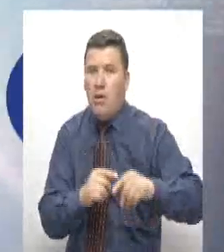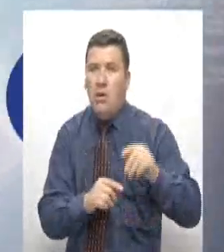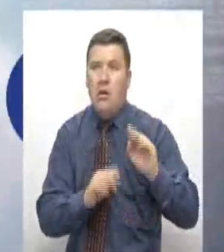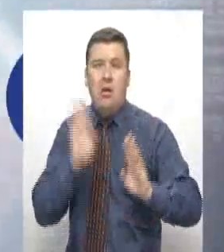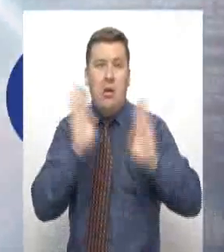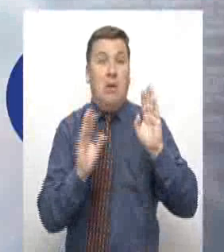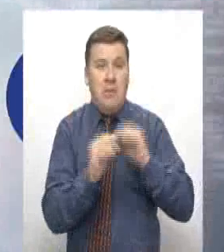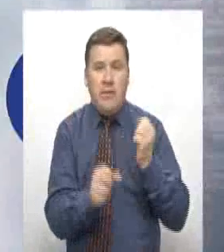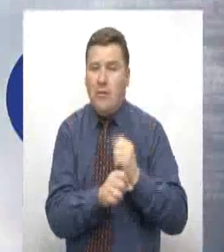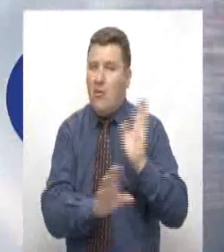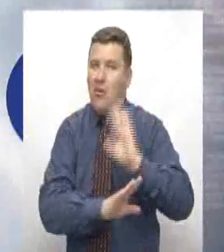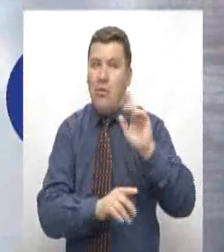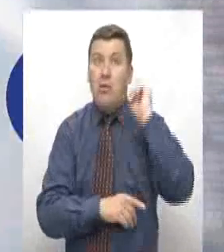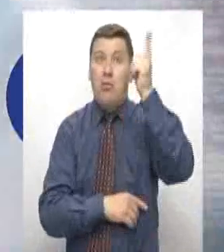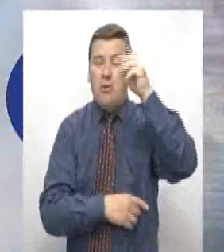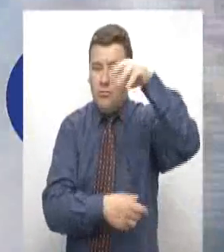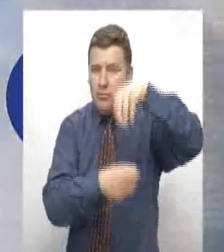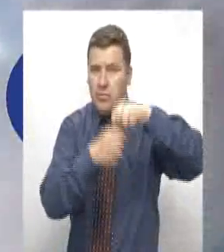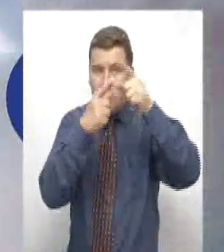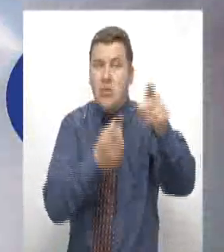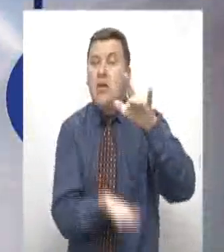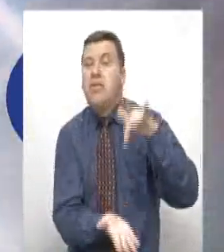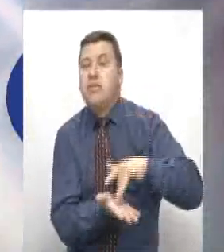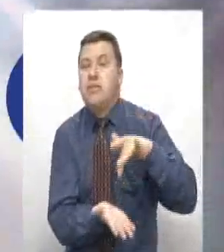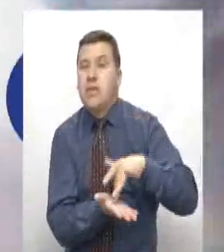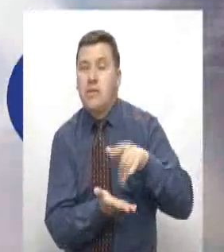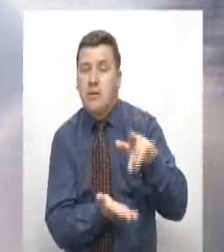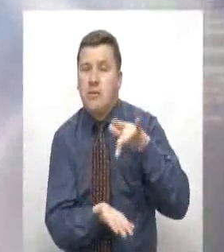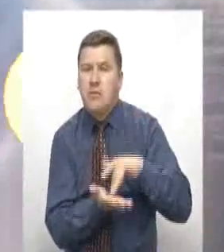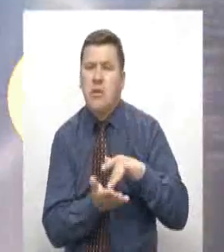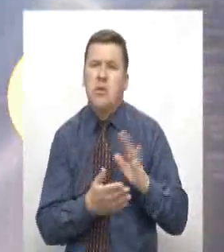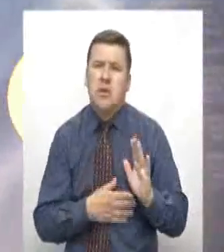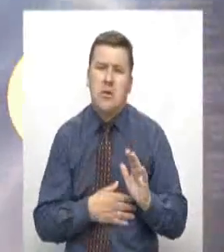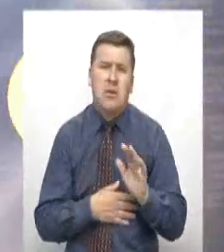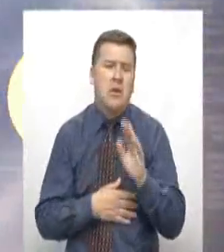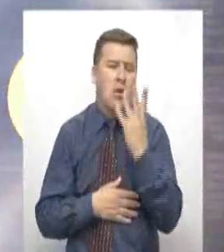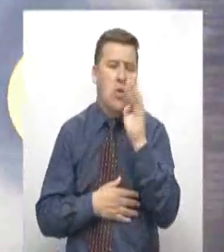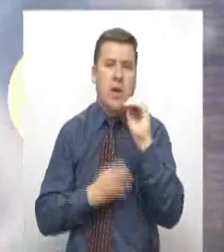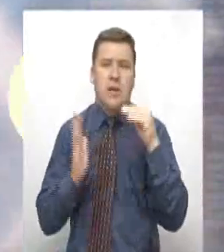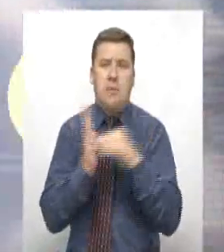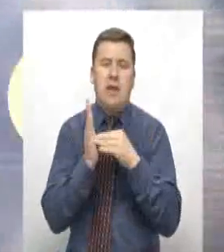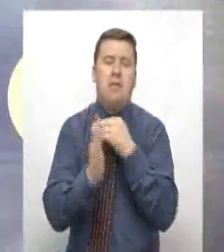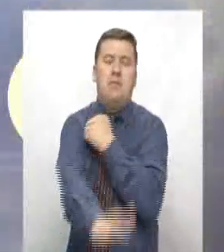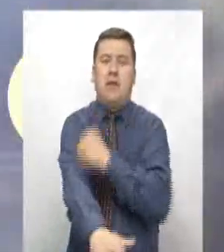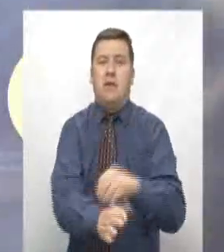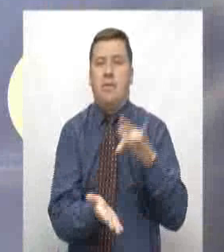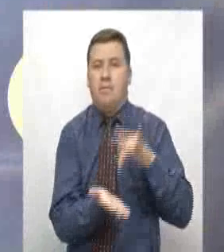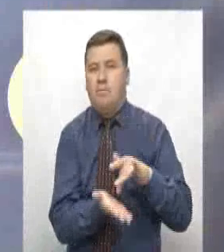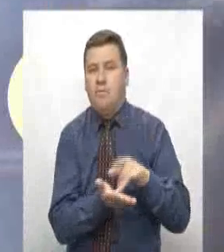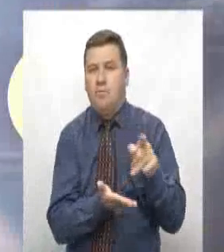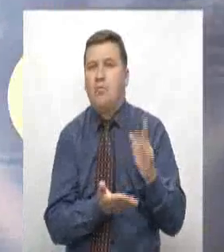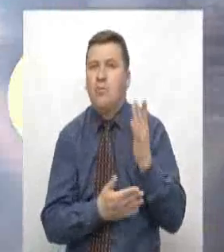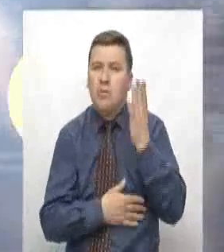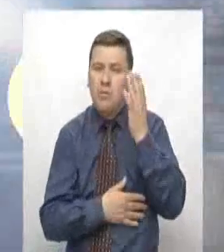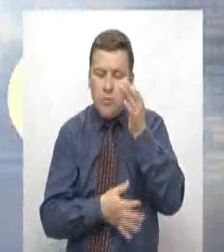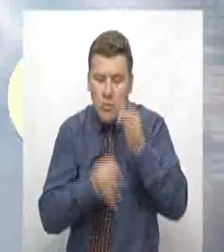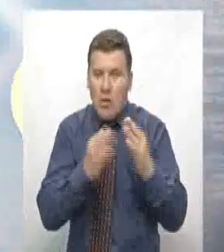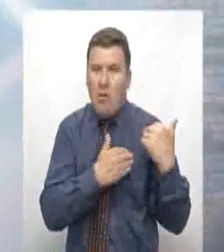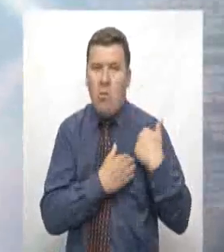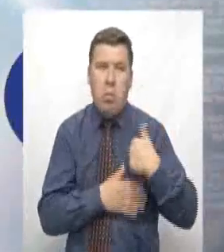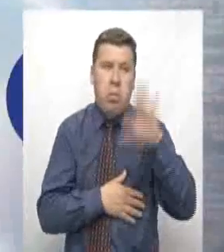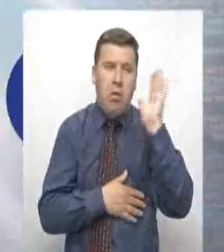ocupar cargos públicos y le está debiendo al Estado colombiano cerca de 40.000 millones de pesos debido a 3 fallos de